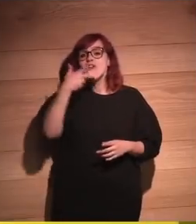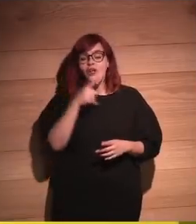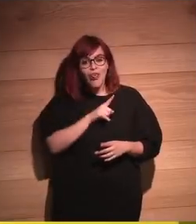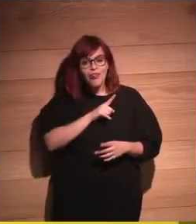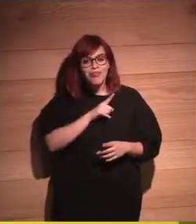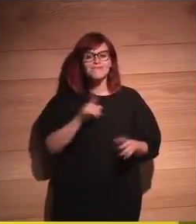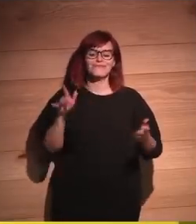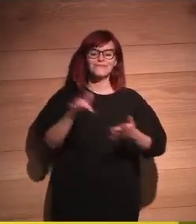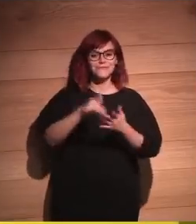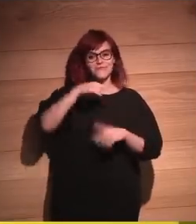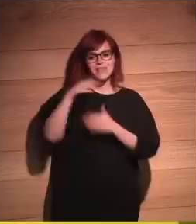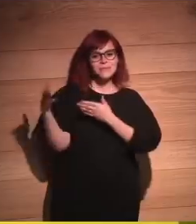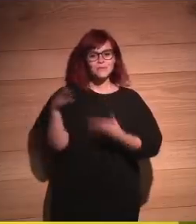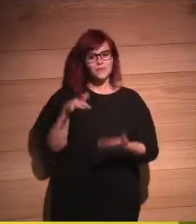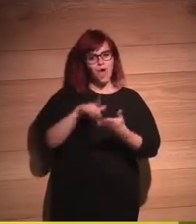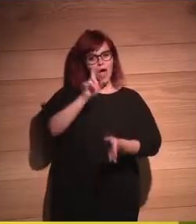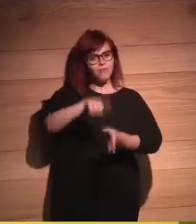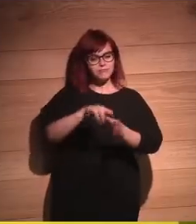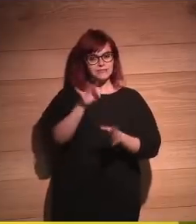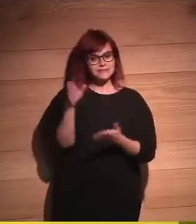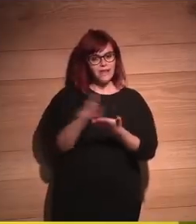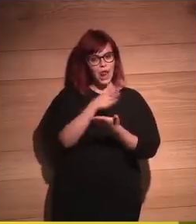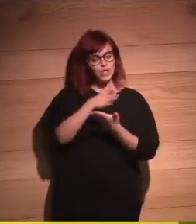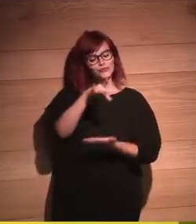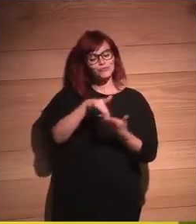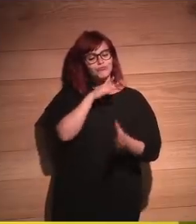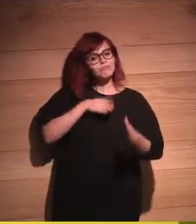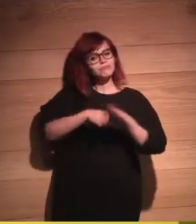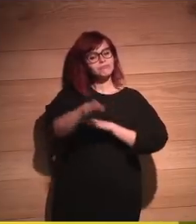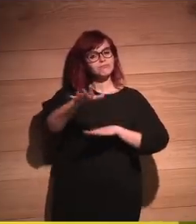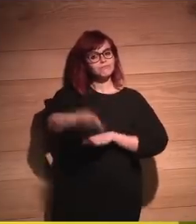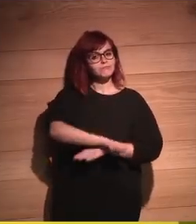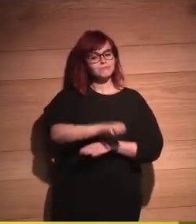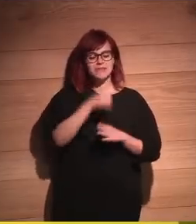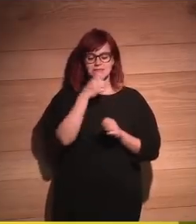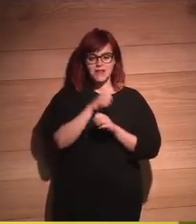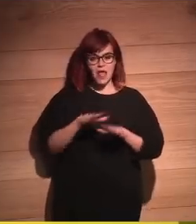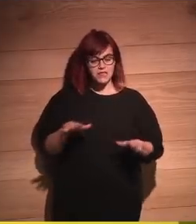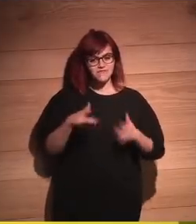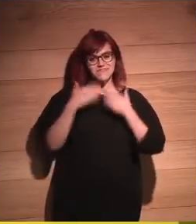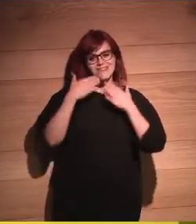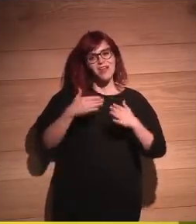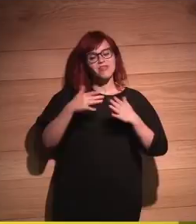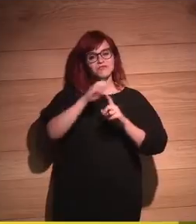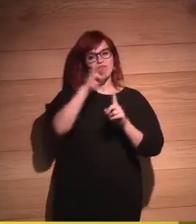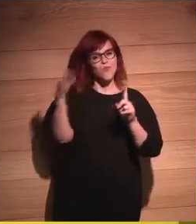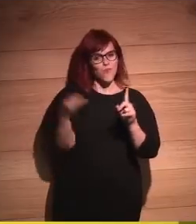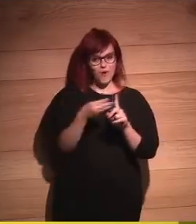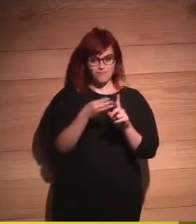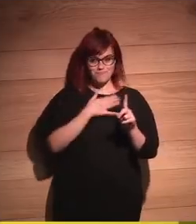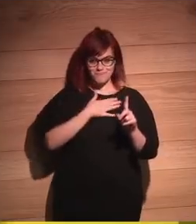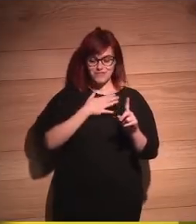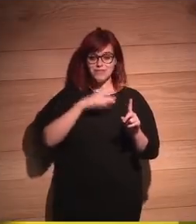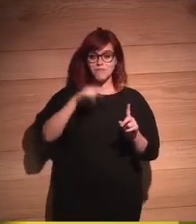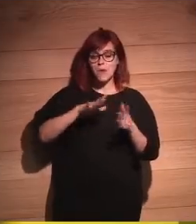hacéis, pues invitaros a participar en Telos, que podéis acceder a ella de forma totalmente gratuita a través de nuestra web,